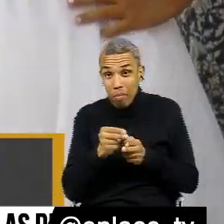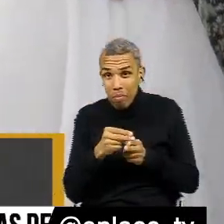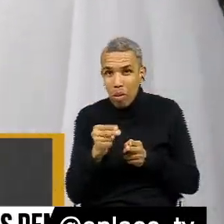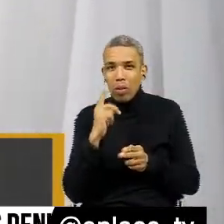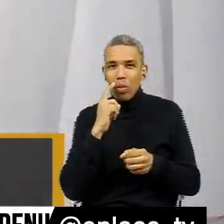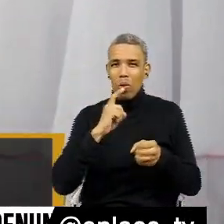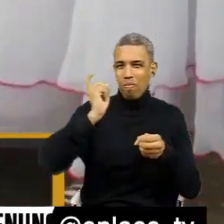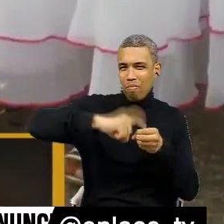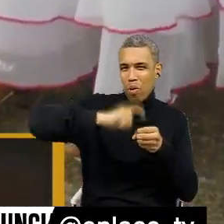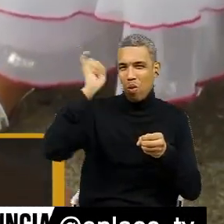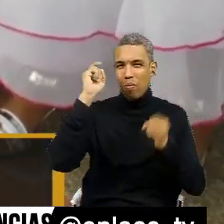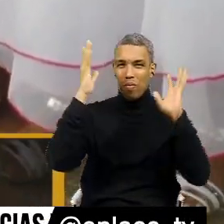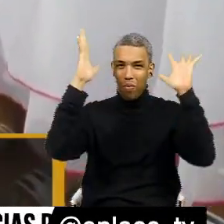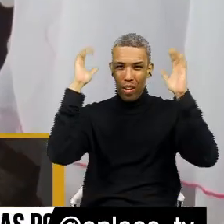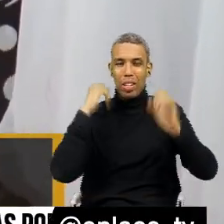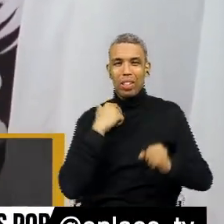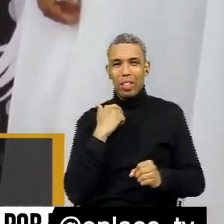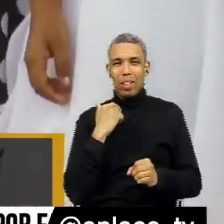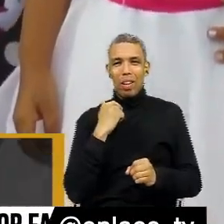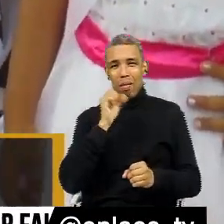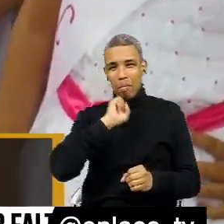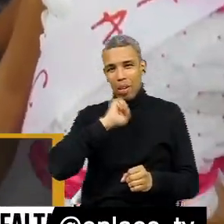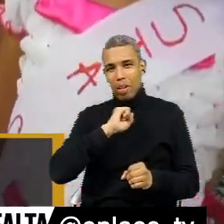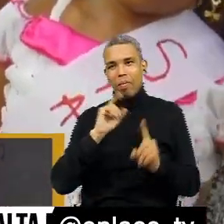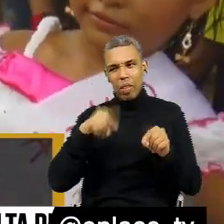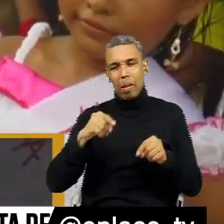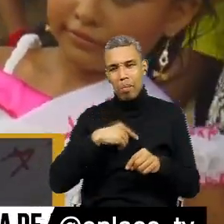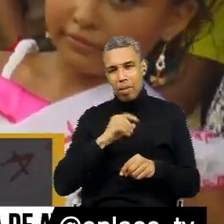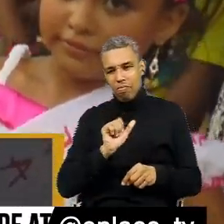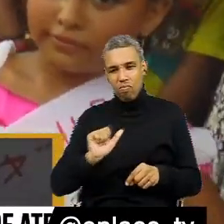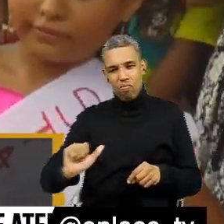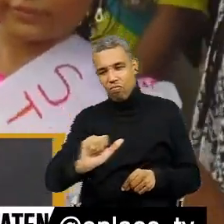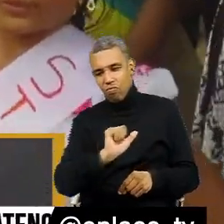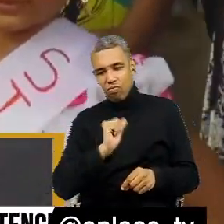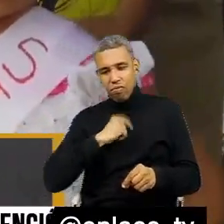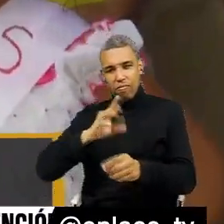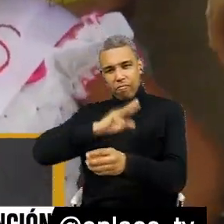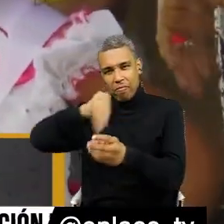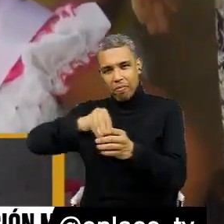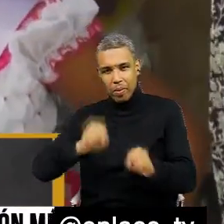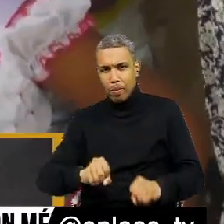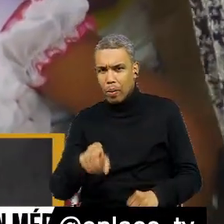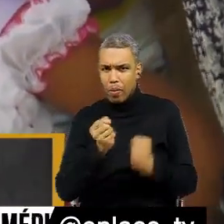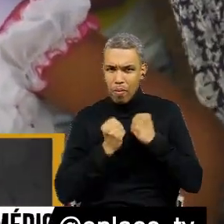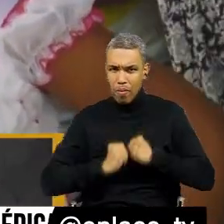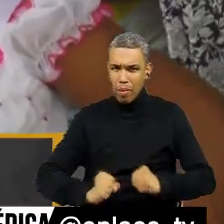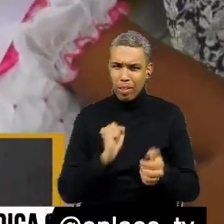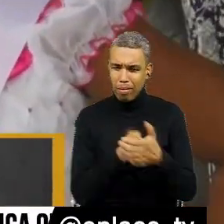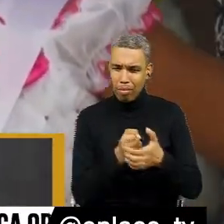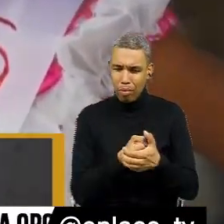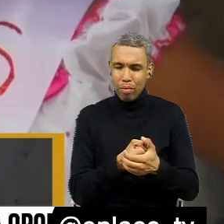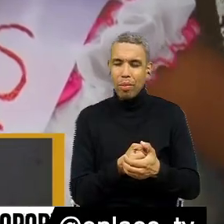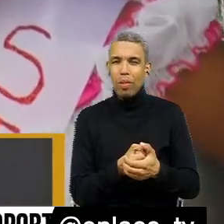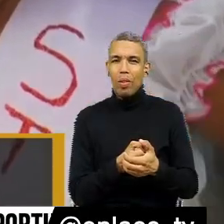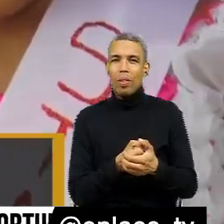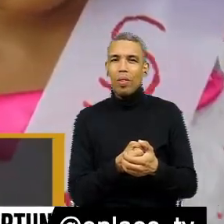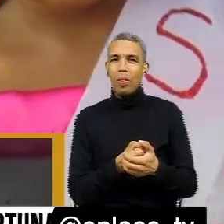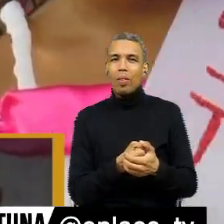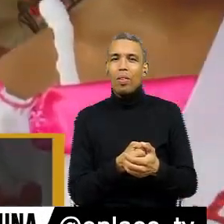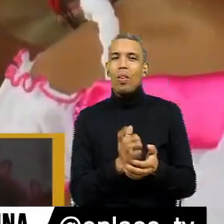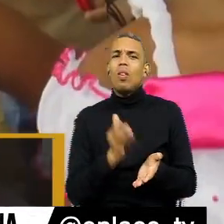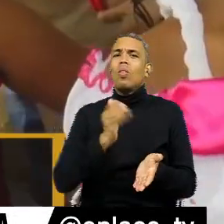Marvin, ha sido un trabajo bastante duro y que han ustedes luchado en ese sector para poder volver a